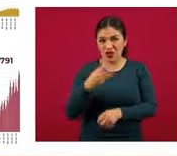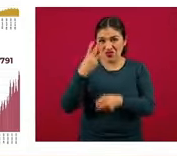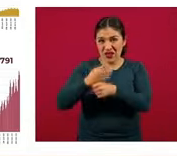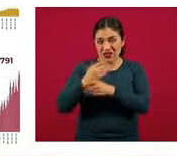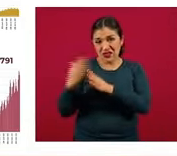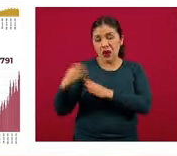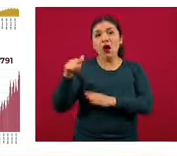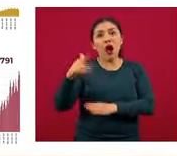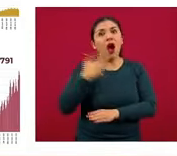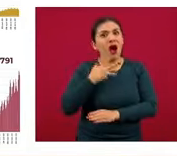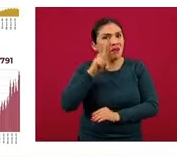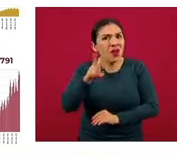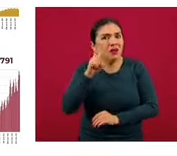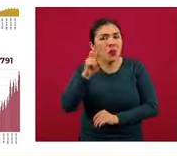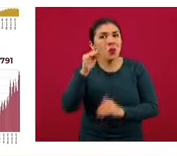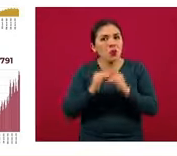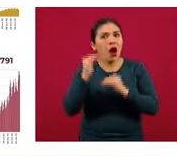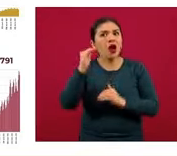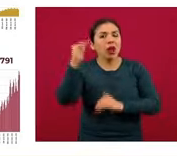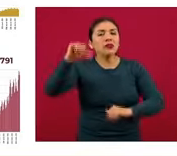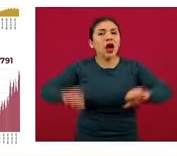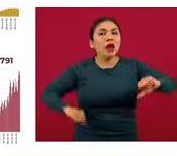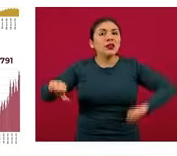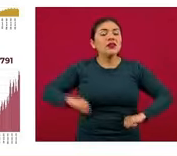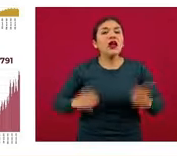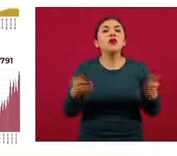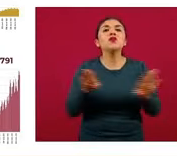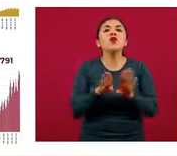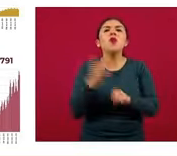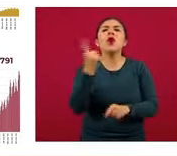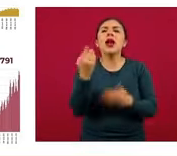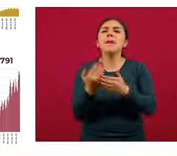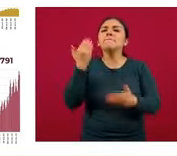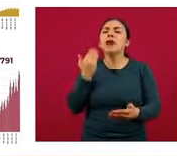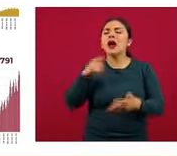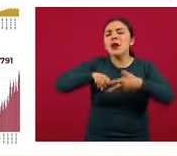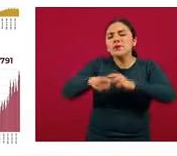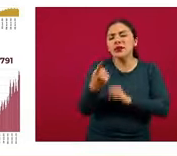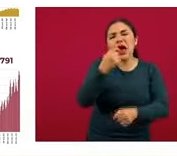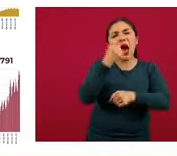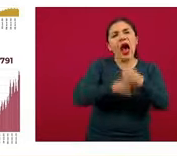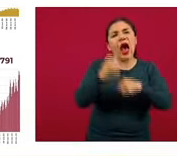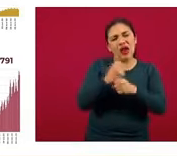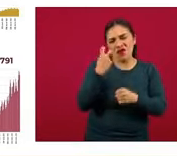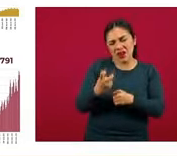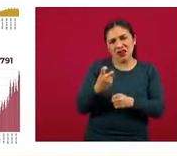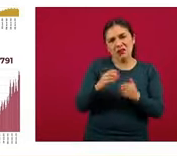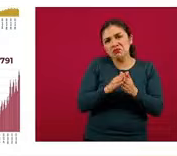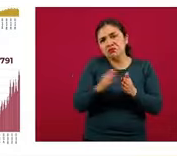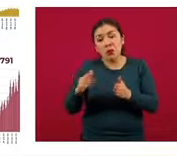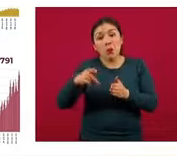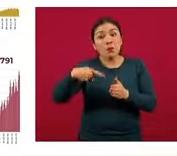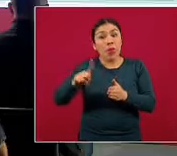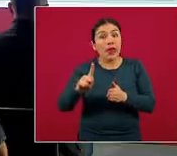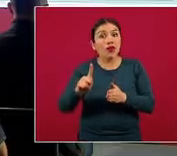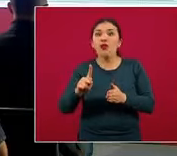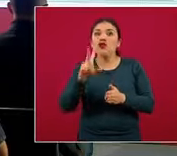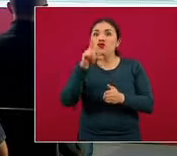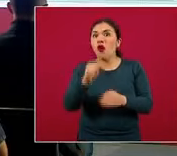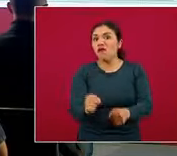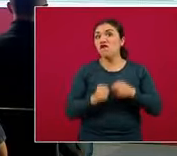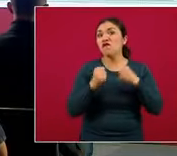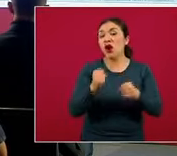visto incrementada su actividad en relación a lo que ocurría a mediados del año, pero definitivamente no en la misma magnitud que la